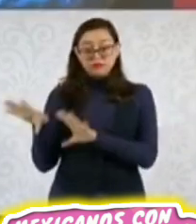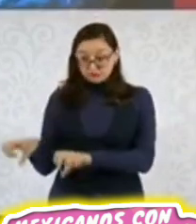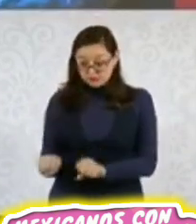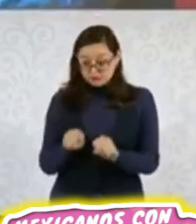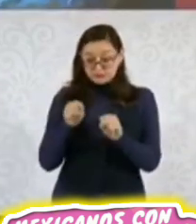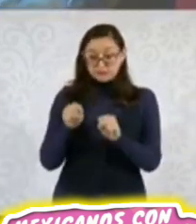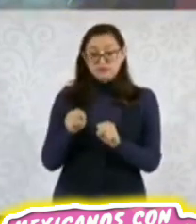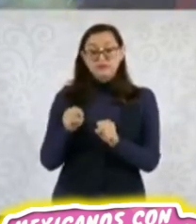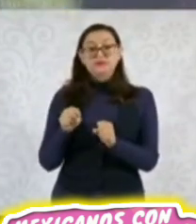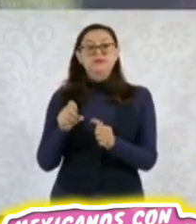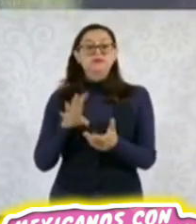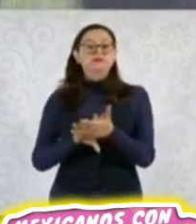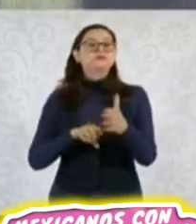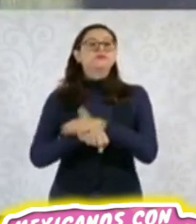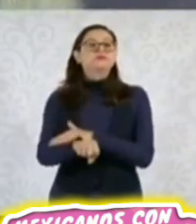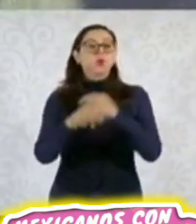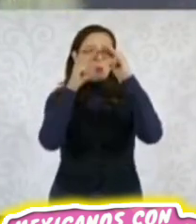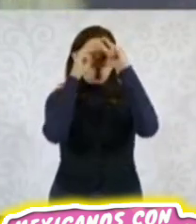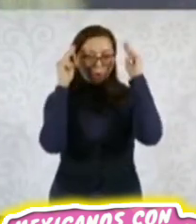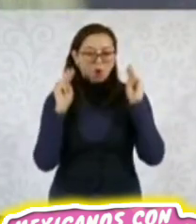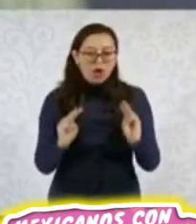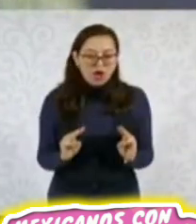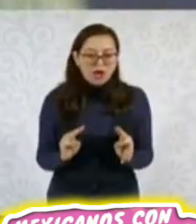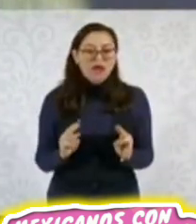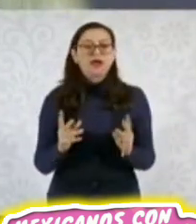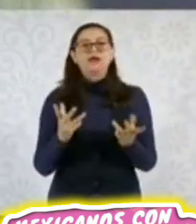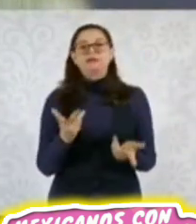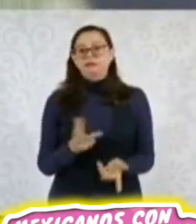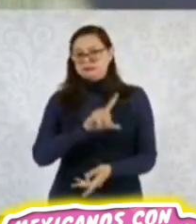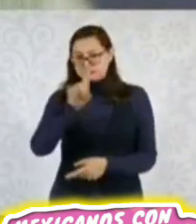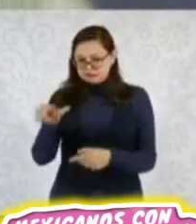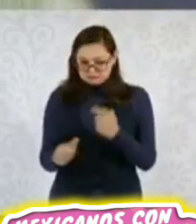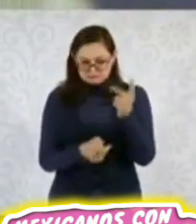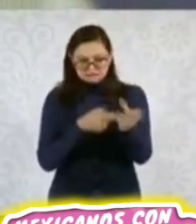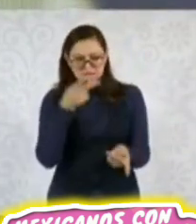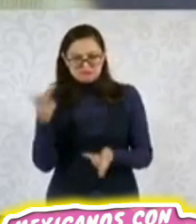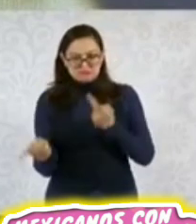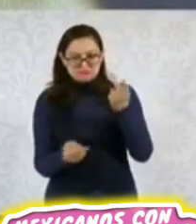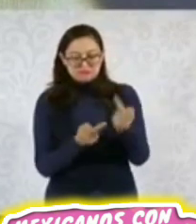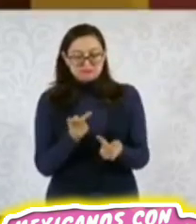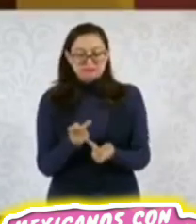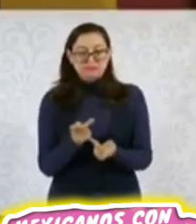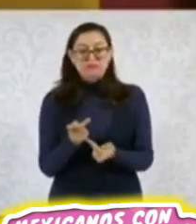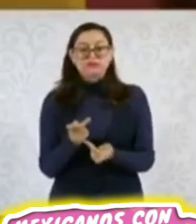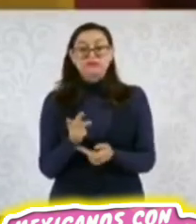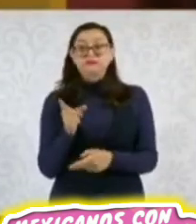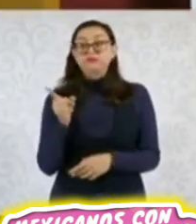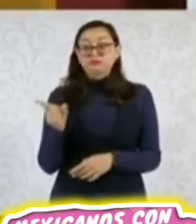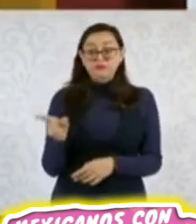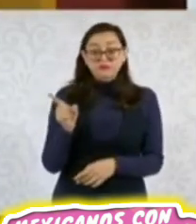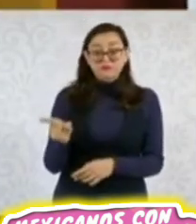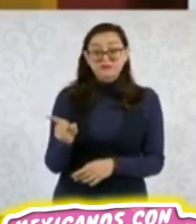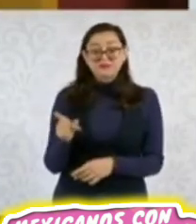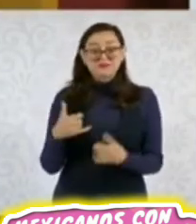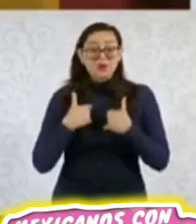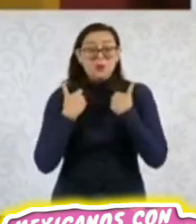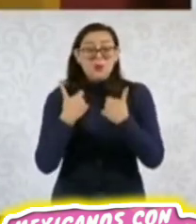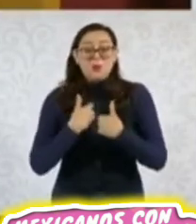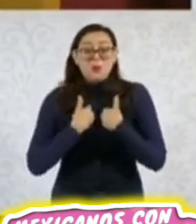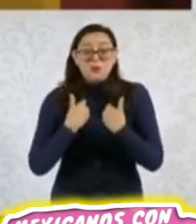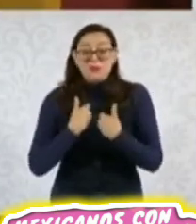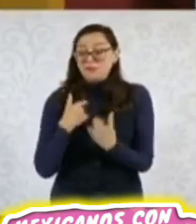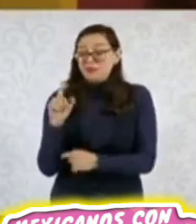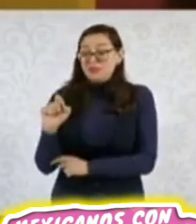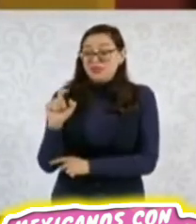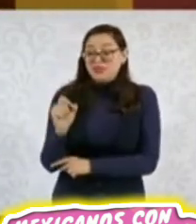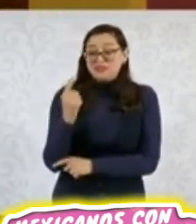detenida en un convento, se le hace un interrogatorio. Pensemos que para ese momento Leona tenía 21 años, o sea, todavía